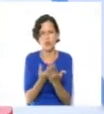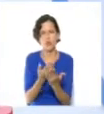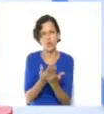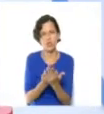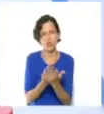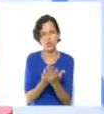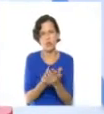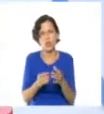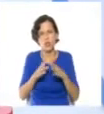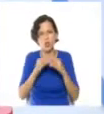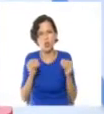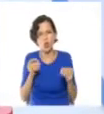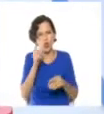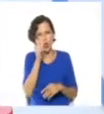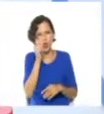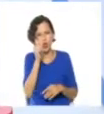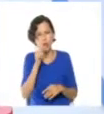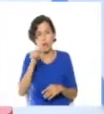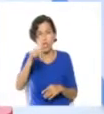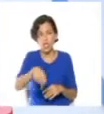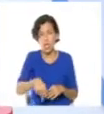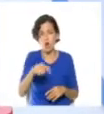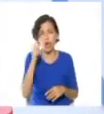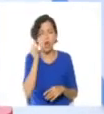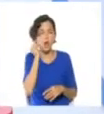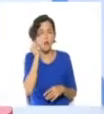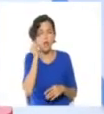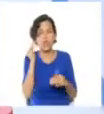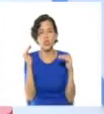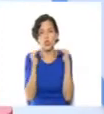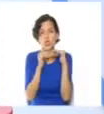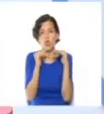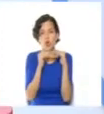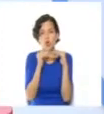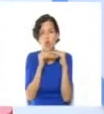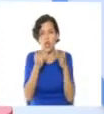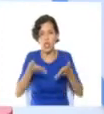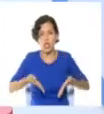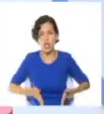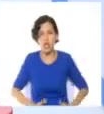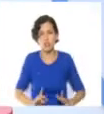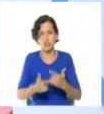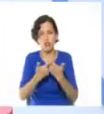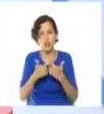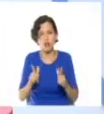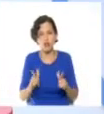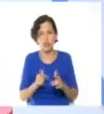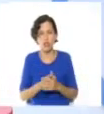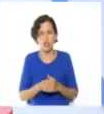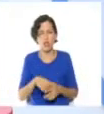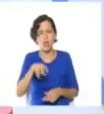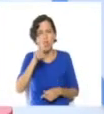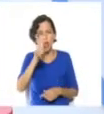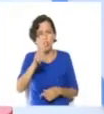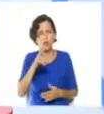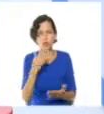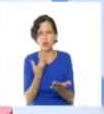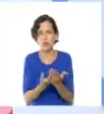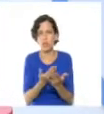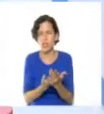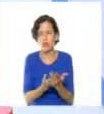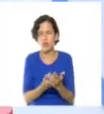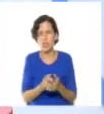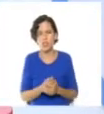planteamiento: todos los hombres y ahora las mujeres son iguales y nacen libres. En un segundo